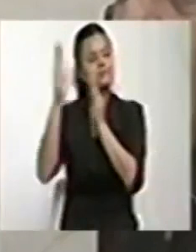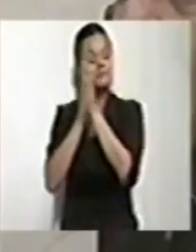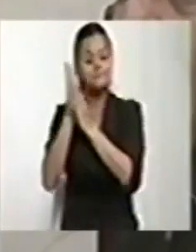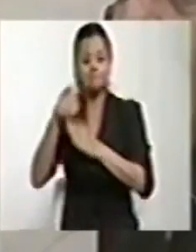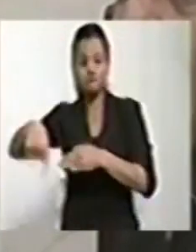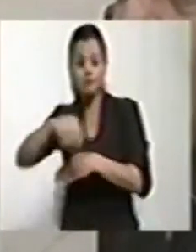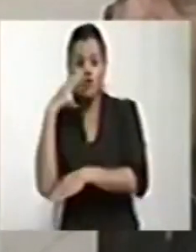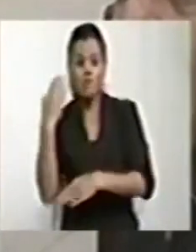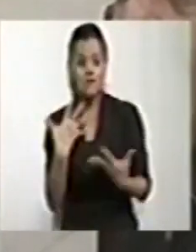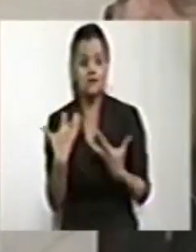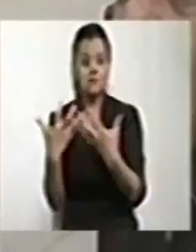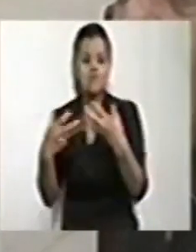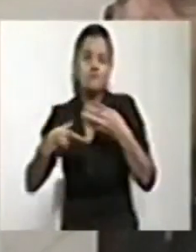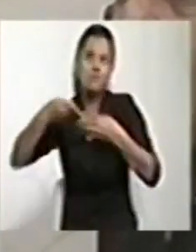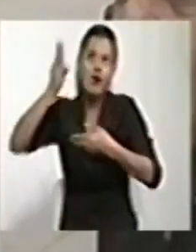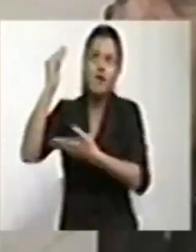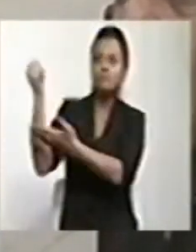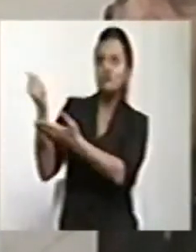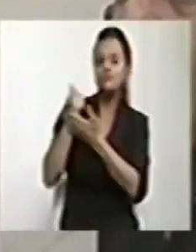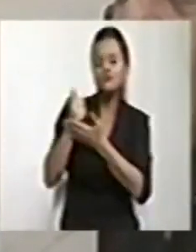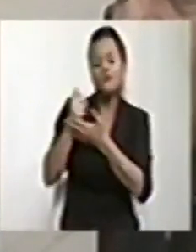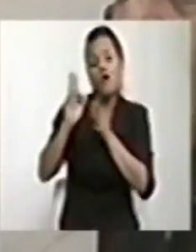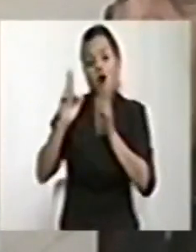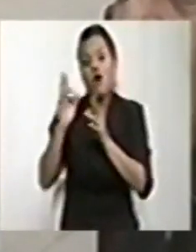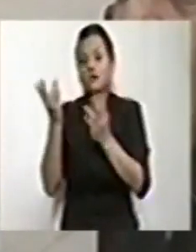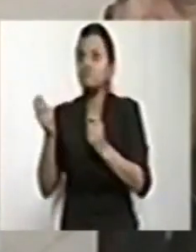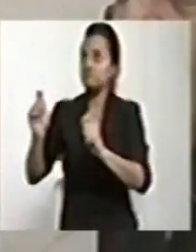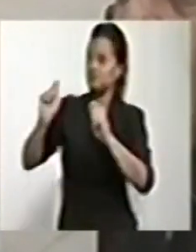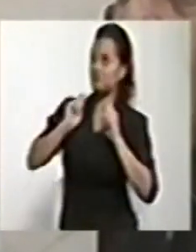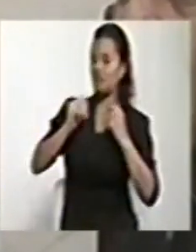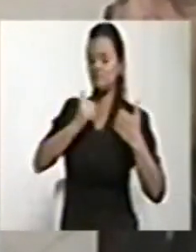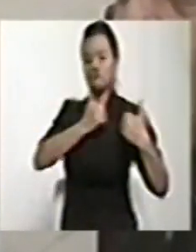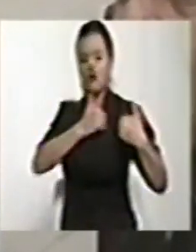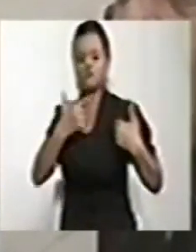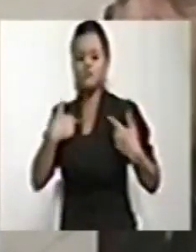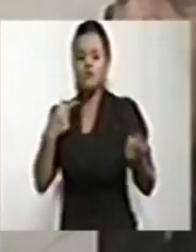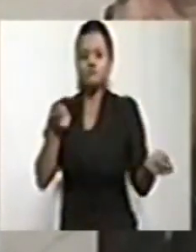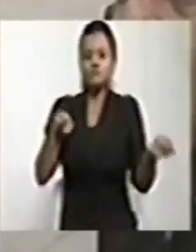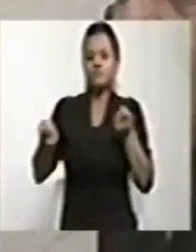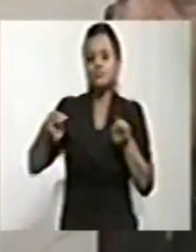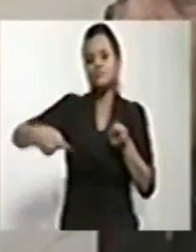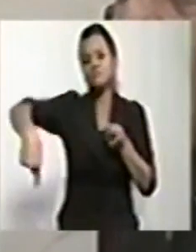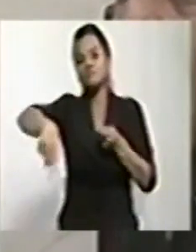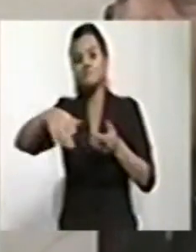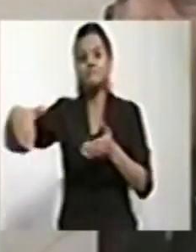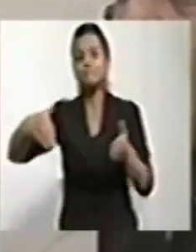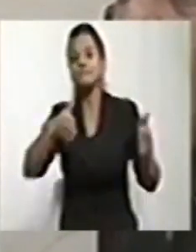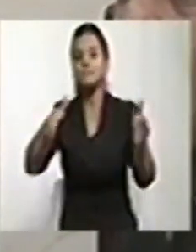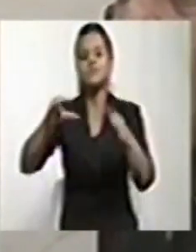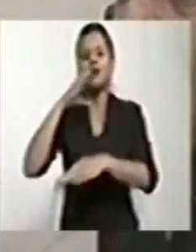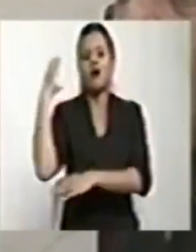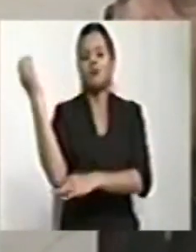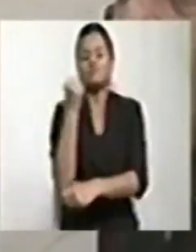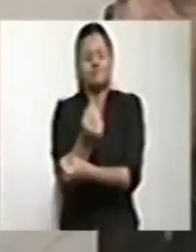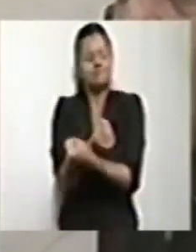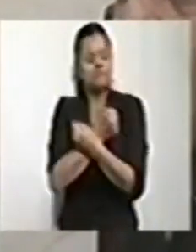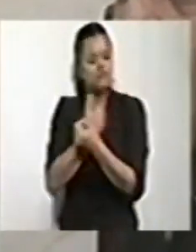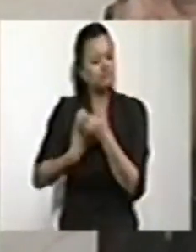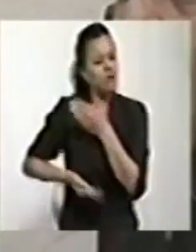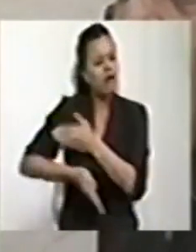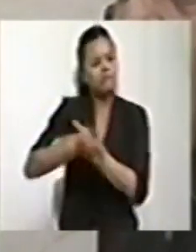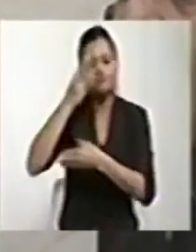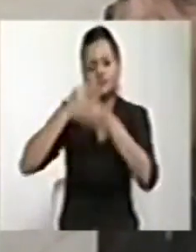me permitan un día conducir los caminos de esta amada nación. Seguiré preparándome, estudiando,